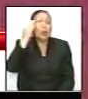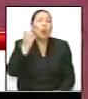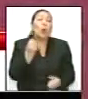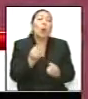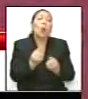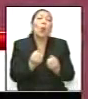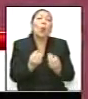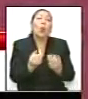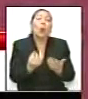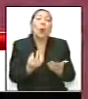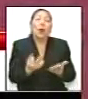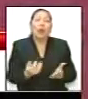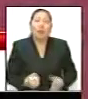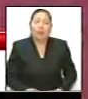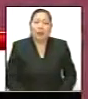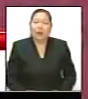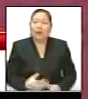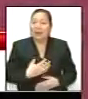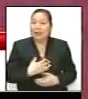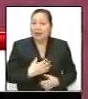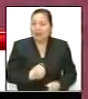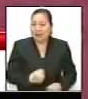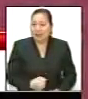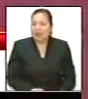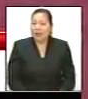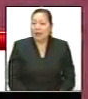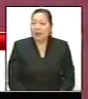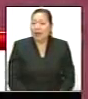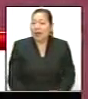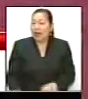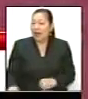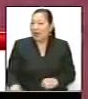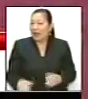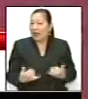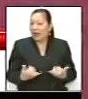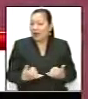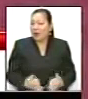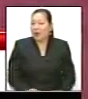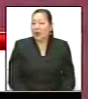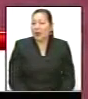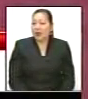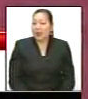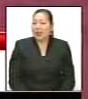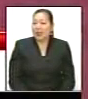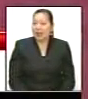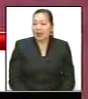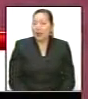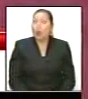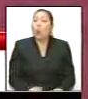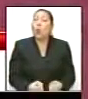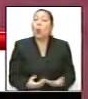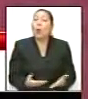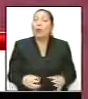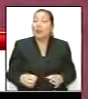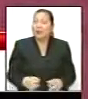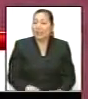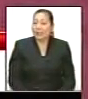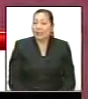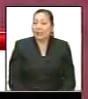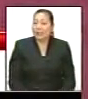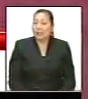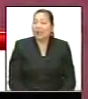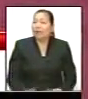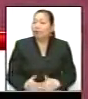cuántos establecimientos de salud se están ejecutando en este momento. ¿Cuántos se están ejecutando? ¿Cuántos se